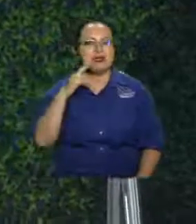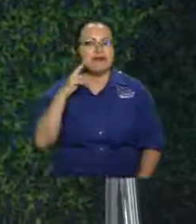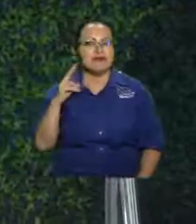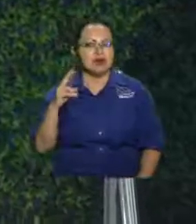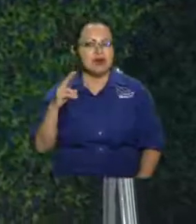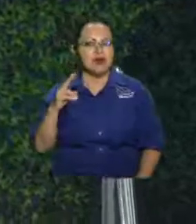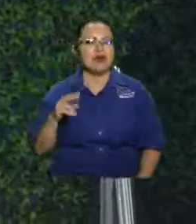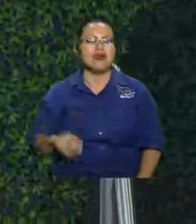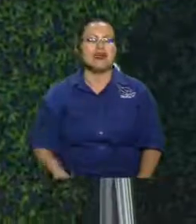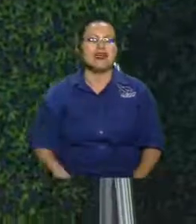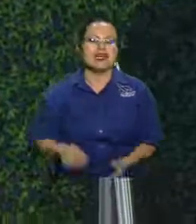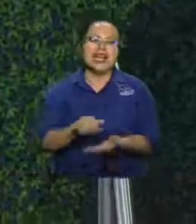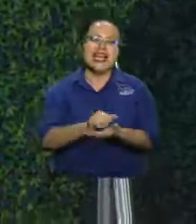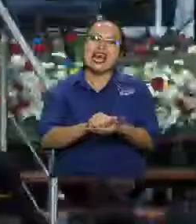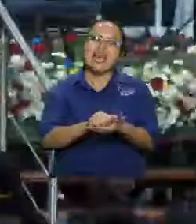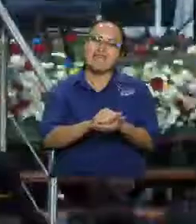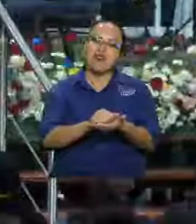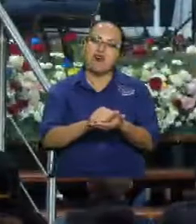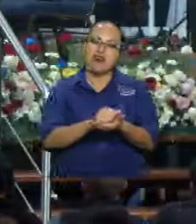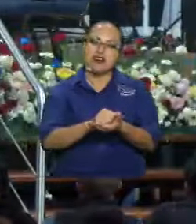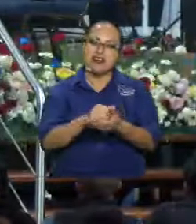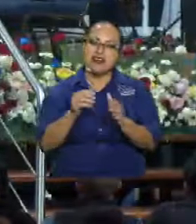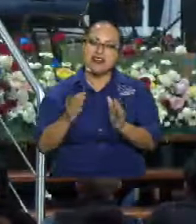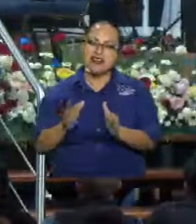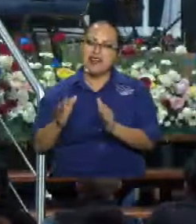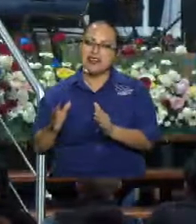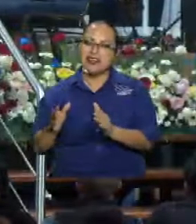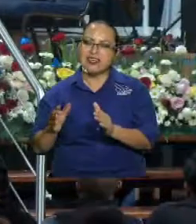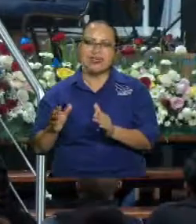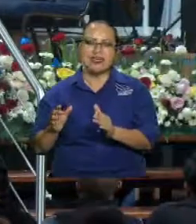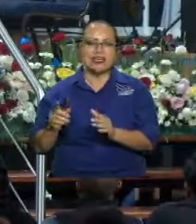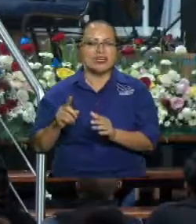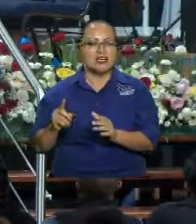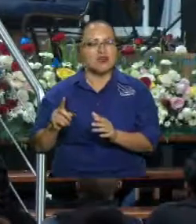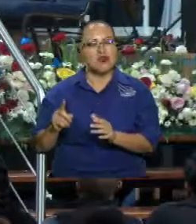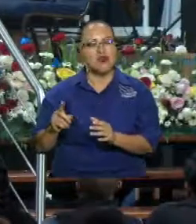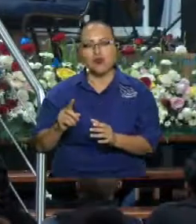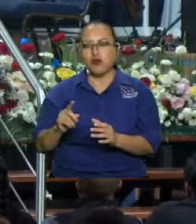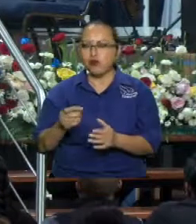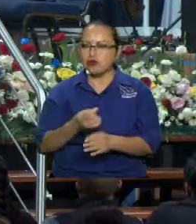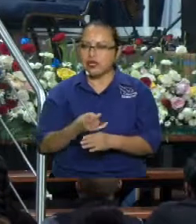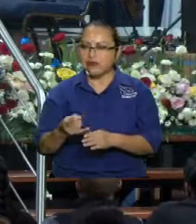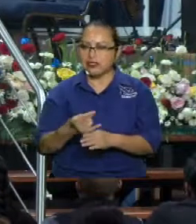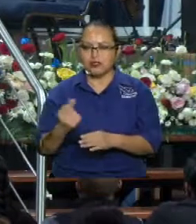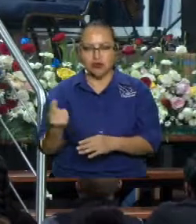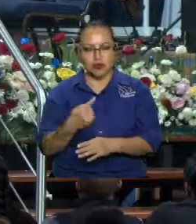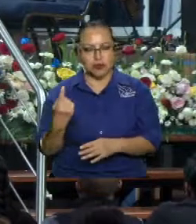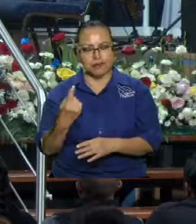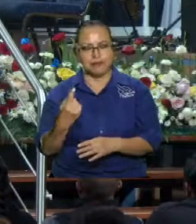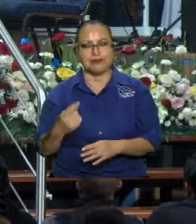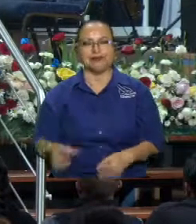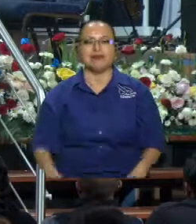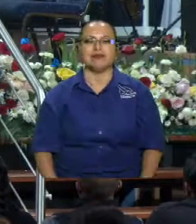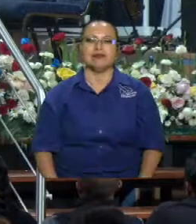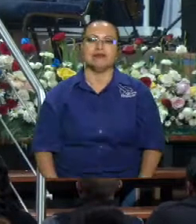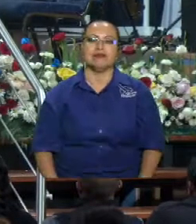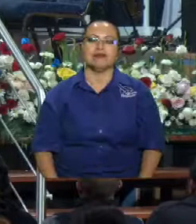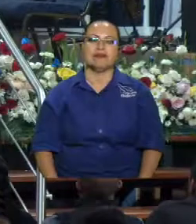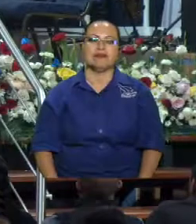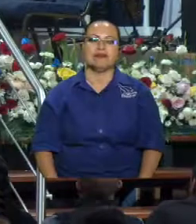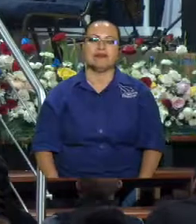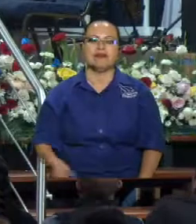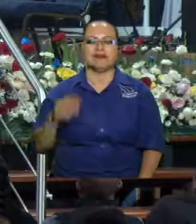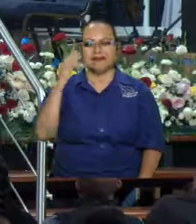Los hizo pequeñitos porque se dio cuenta que el jabón grande, no sé. Entonces empezó a procesarlos y sacaba unos jabones así pequeñitos,